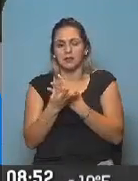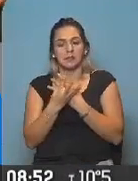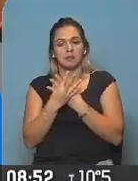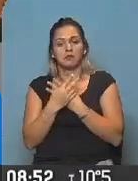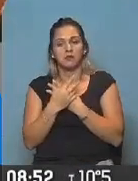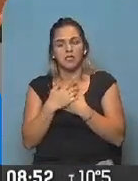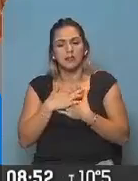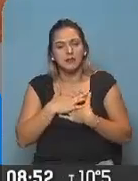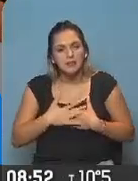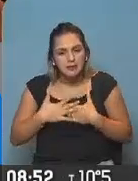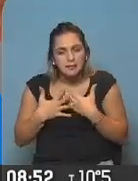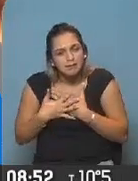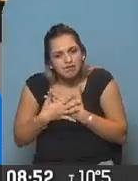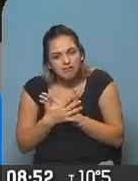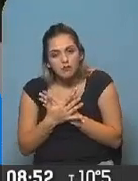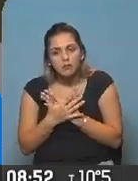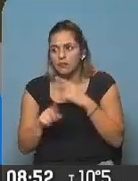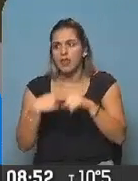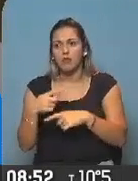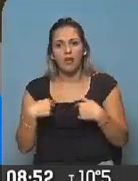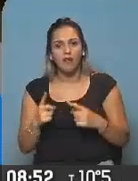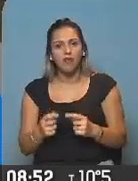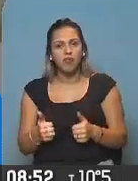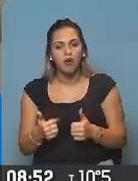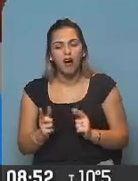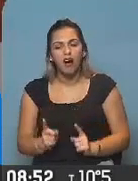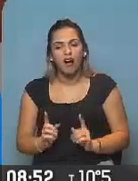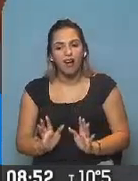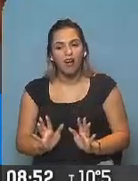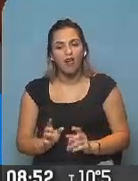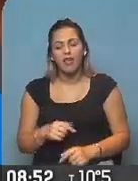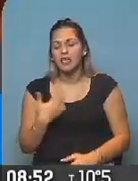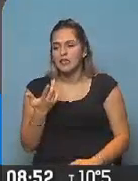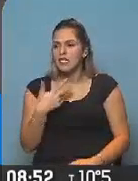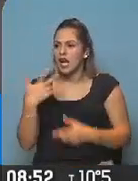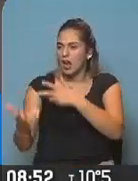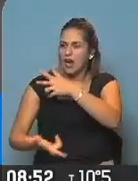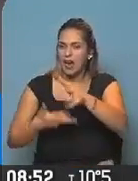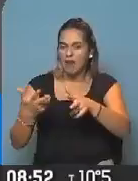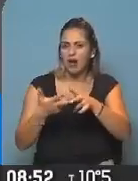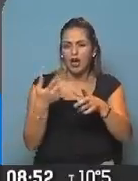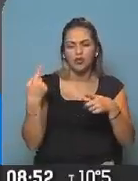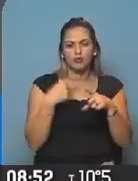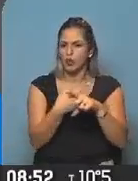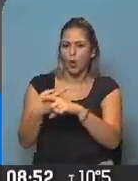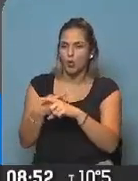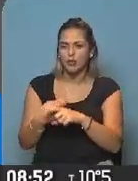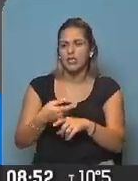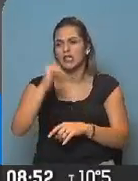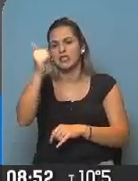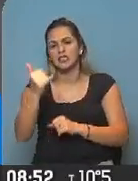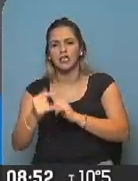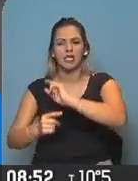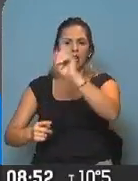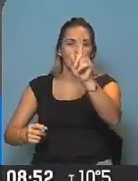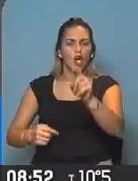era muy interesante, ¿no? Y no solamente guardando silencio, para que la gente lo sepa, sino discutiendo sobre Foucault, y que no, que en realidad lo que quiere